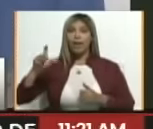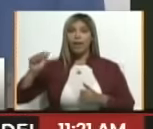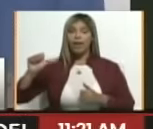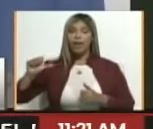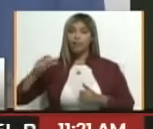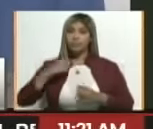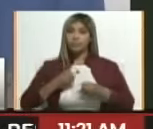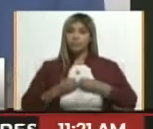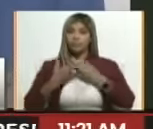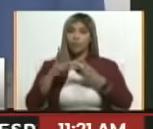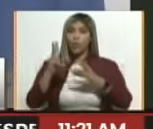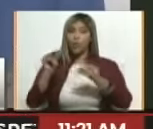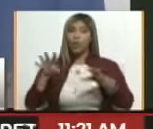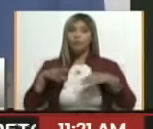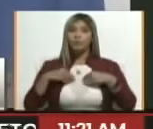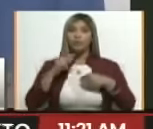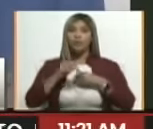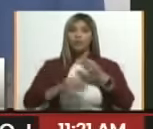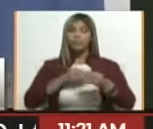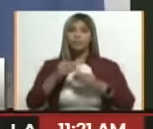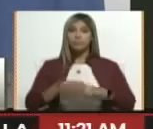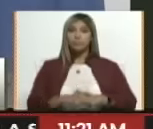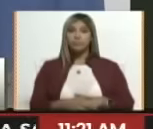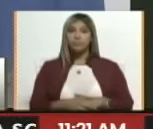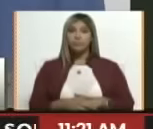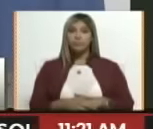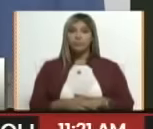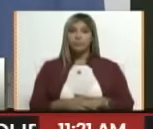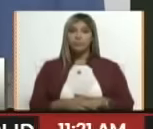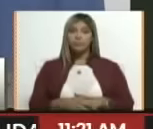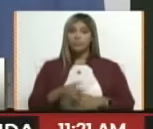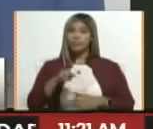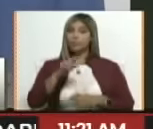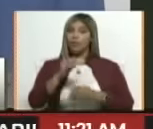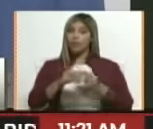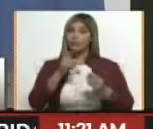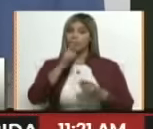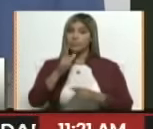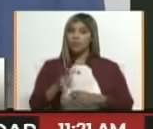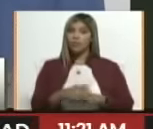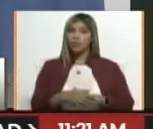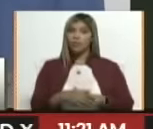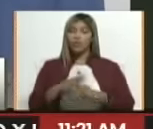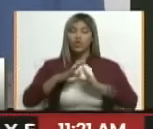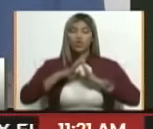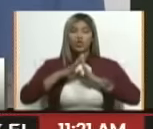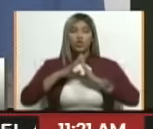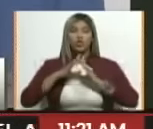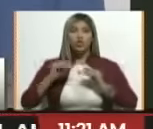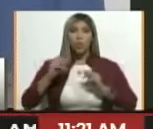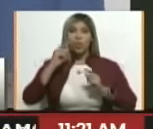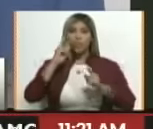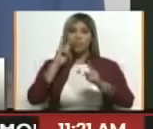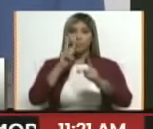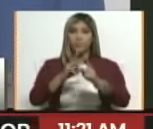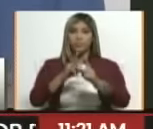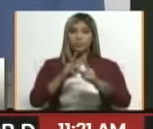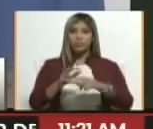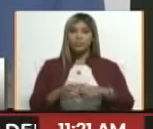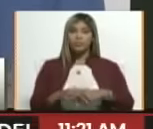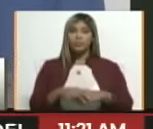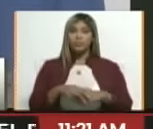Expresamos nuestro rechazo a este tipo de actos inadmisibles desde todo punto de vista